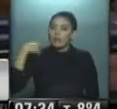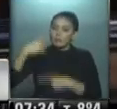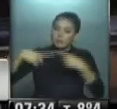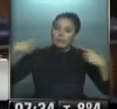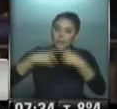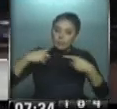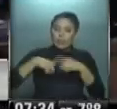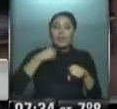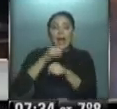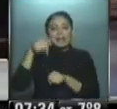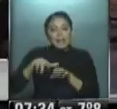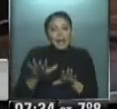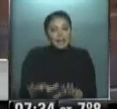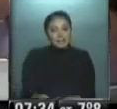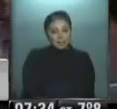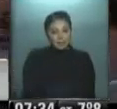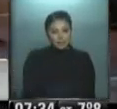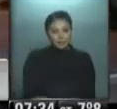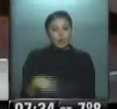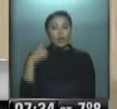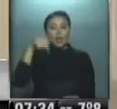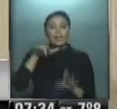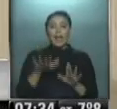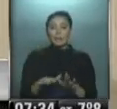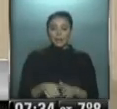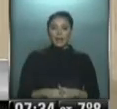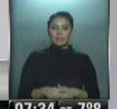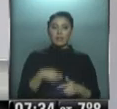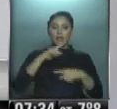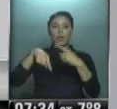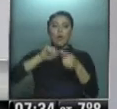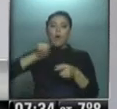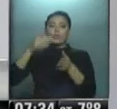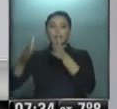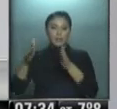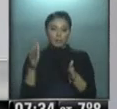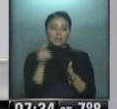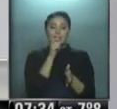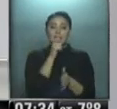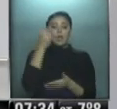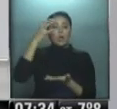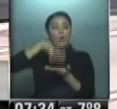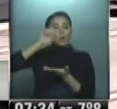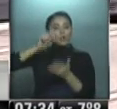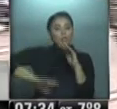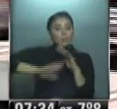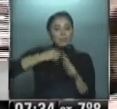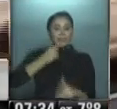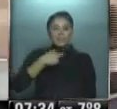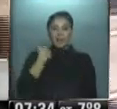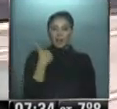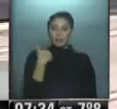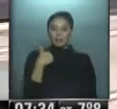digamos hasta que lo que tenemos y lo que se espera ahora como como un paso inmediato es si la corte suprema considera que